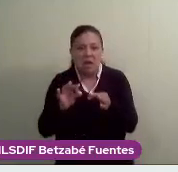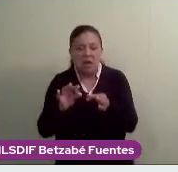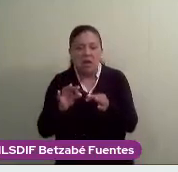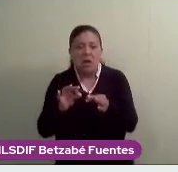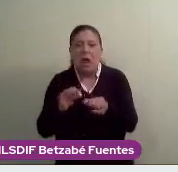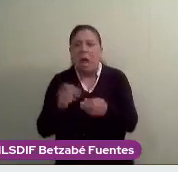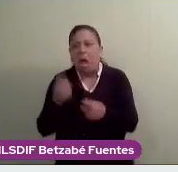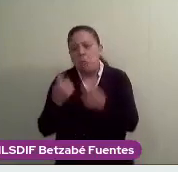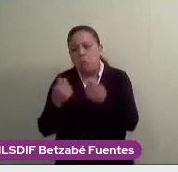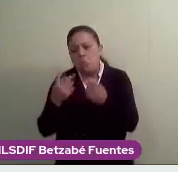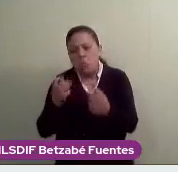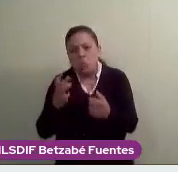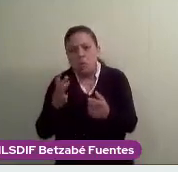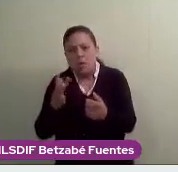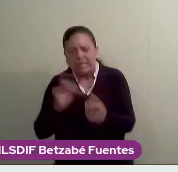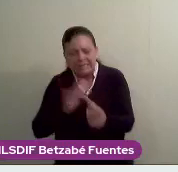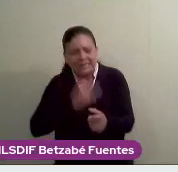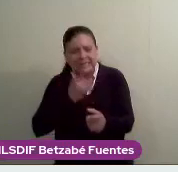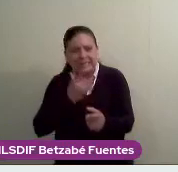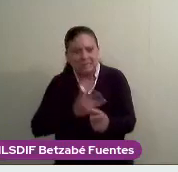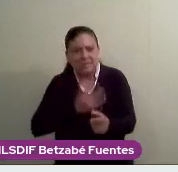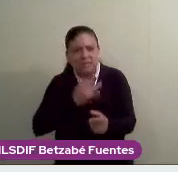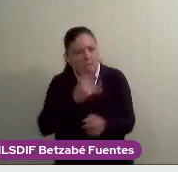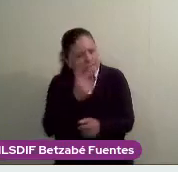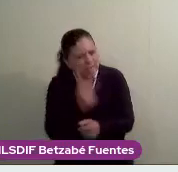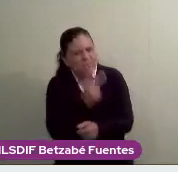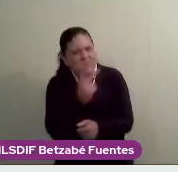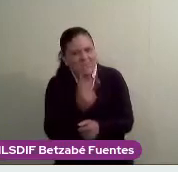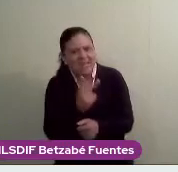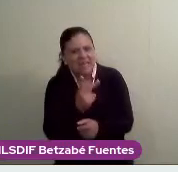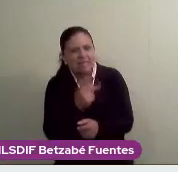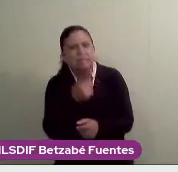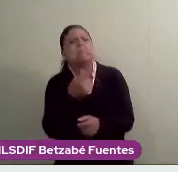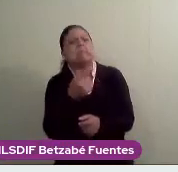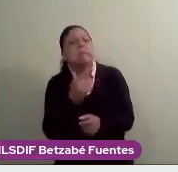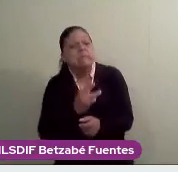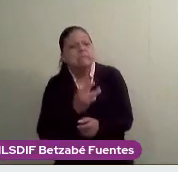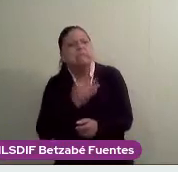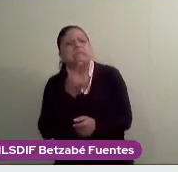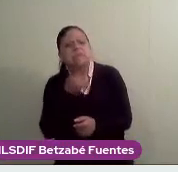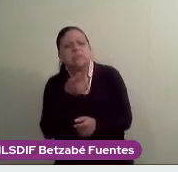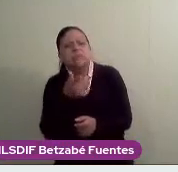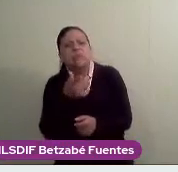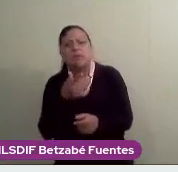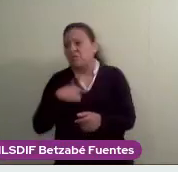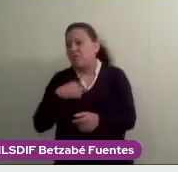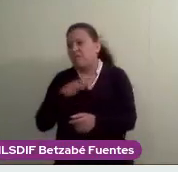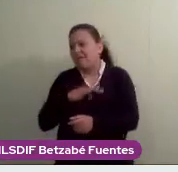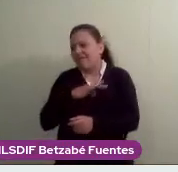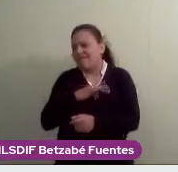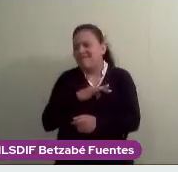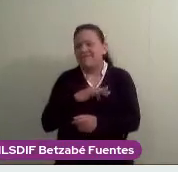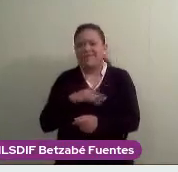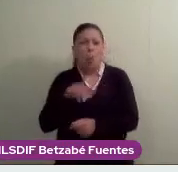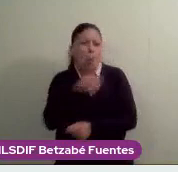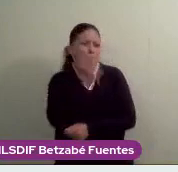emoción. Pregúntenles a las personas qué es lo que sienten en ese momento. Algunos van a decir, estoy feliz. Algunos van a decir, no sé.